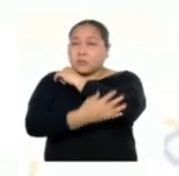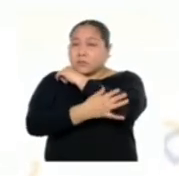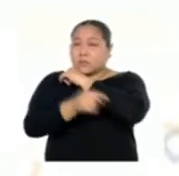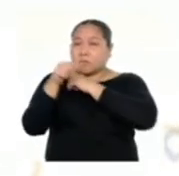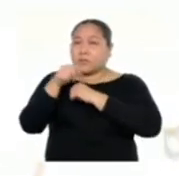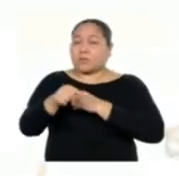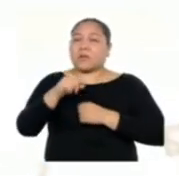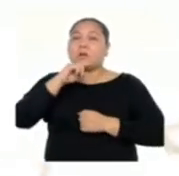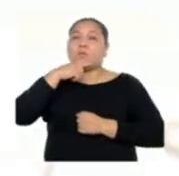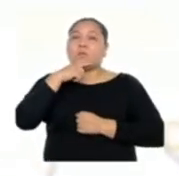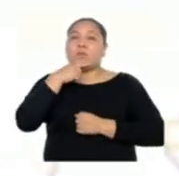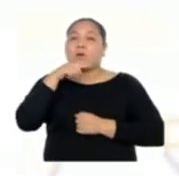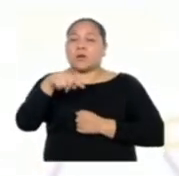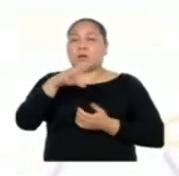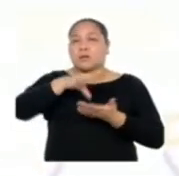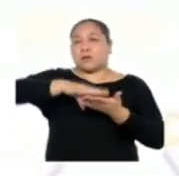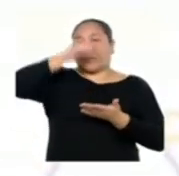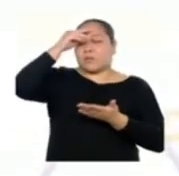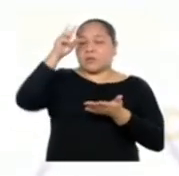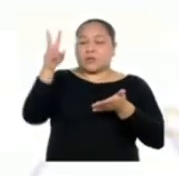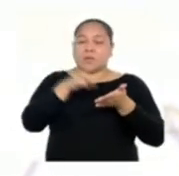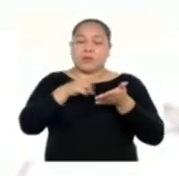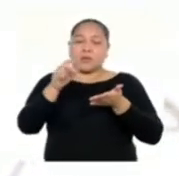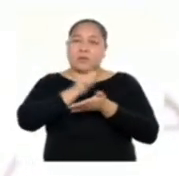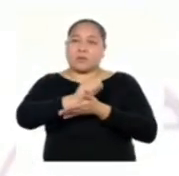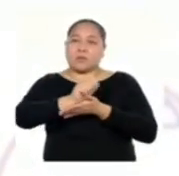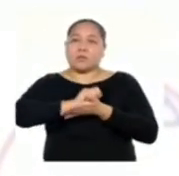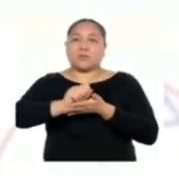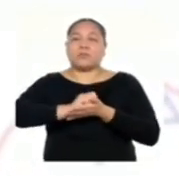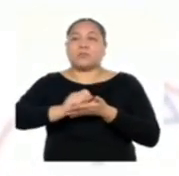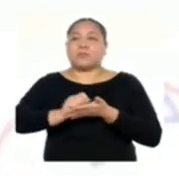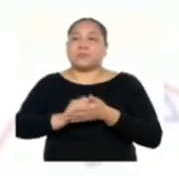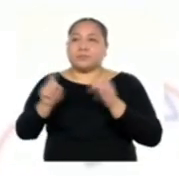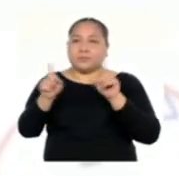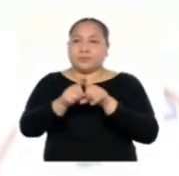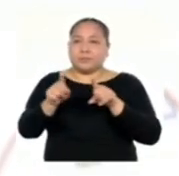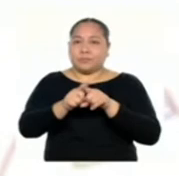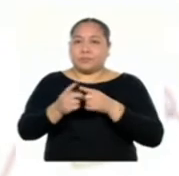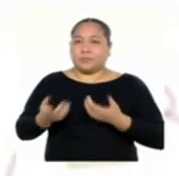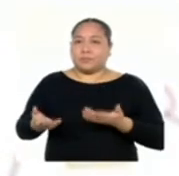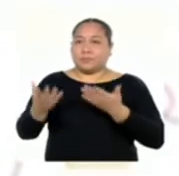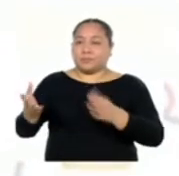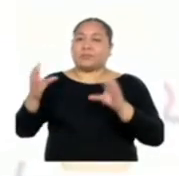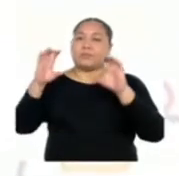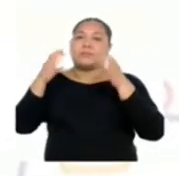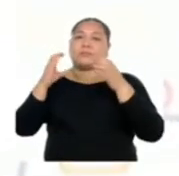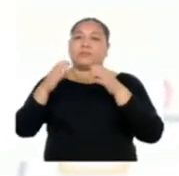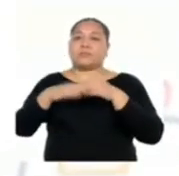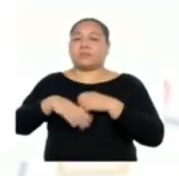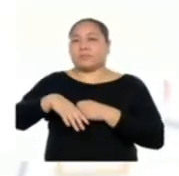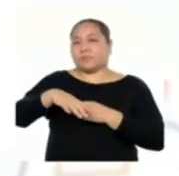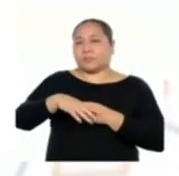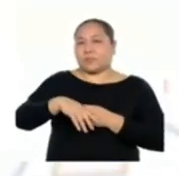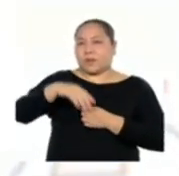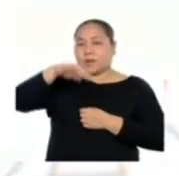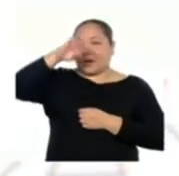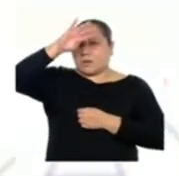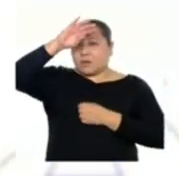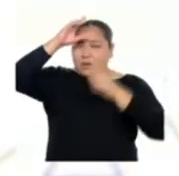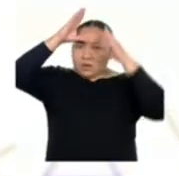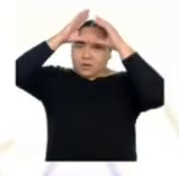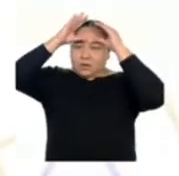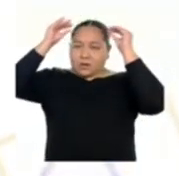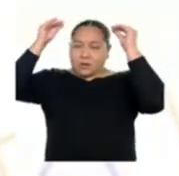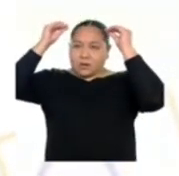sociedad, las niñas aprendían a leer y escribir. También recibían cursos de enfermería y